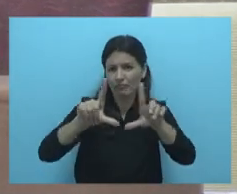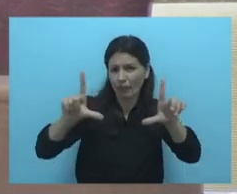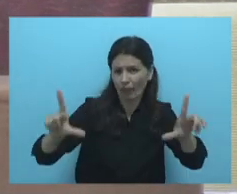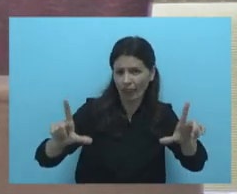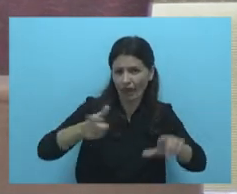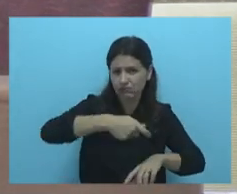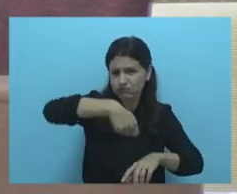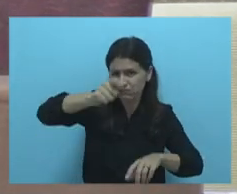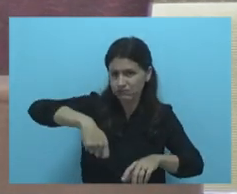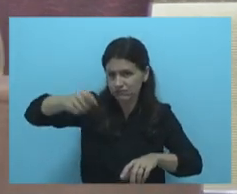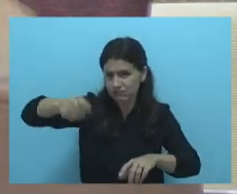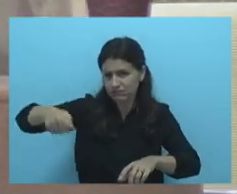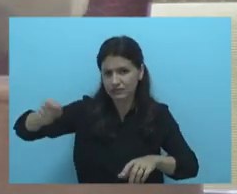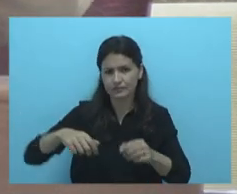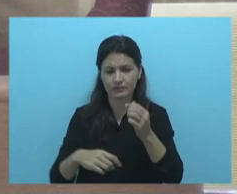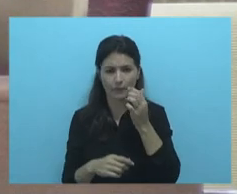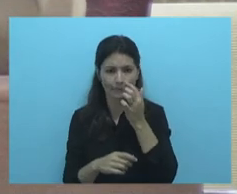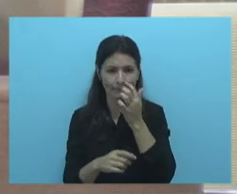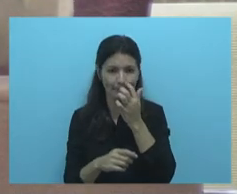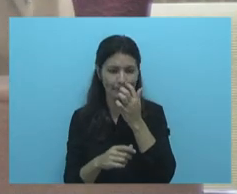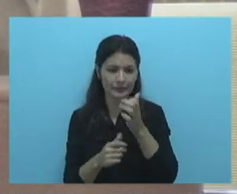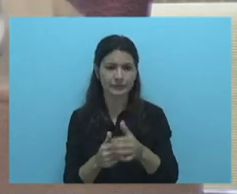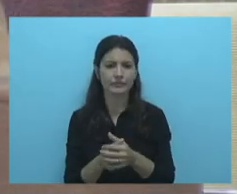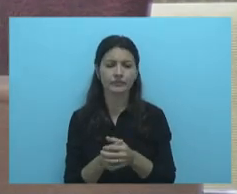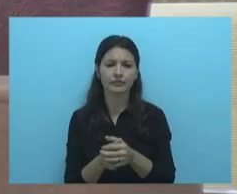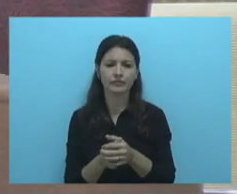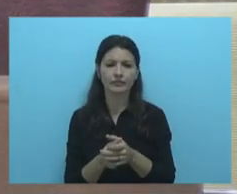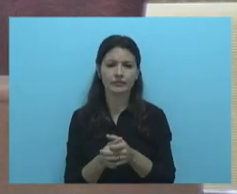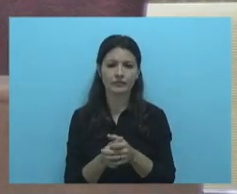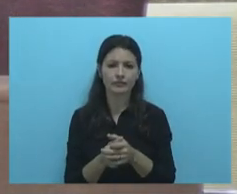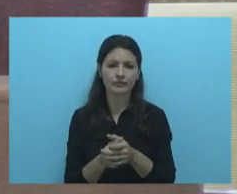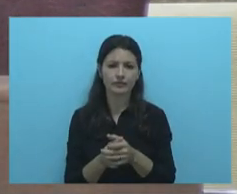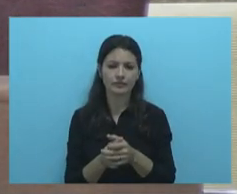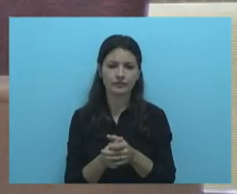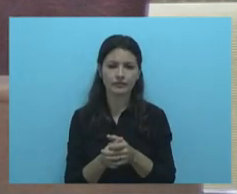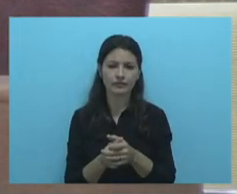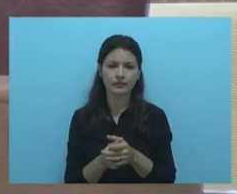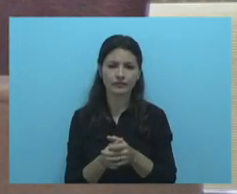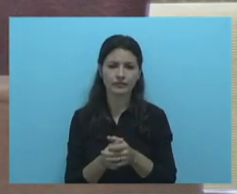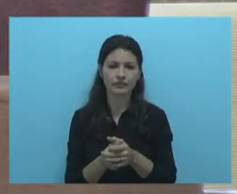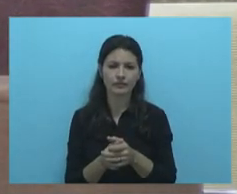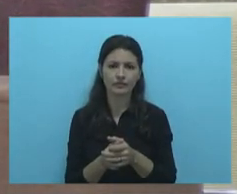la banda del Pillín Bracamonte lo puso en medio del corazón de la tribuna de Central.